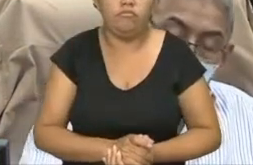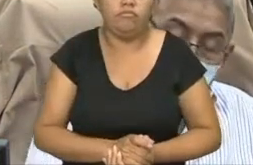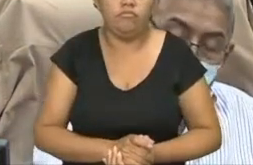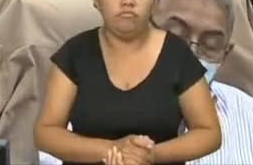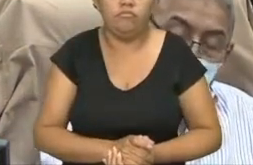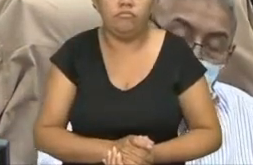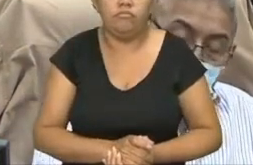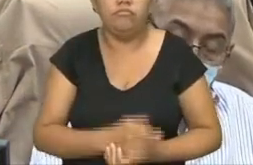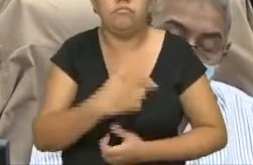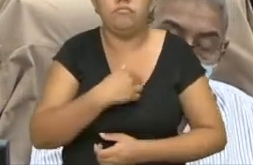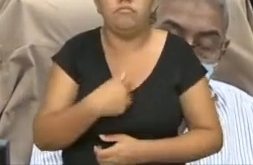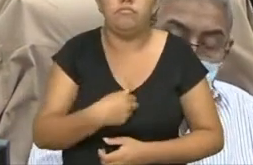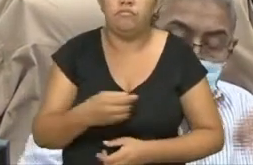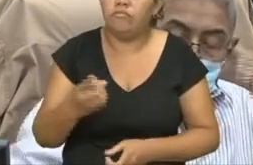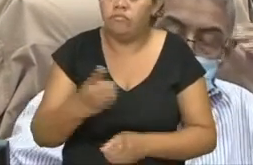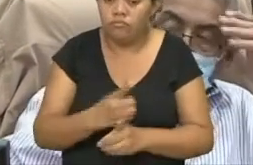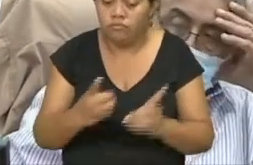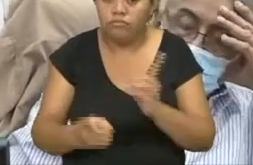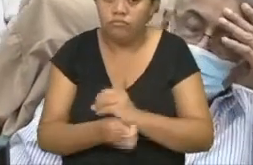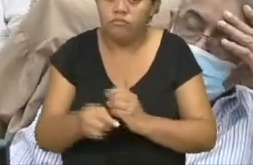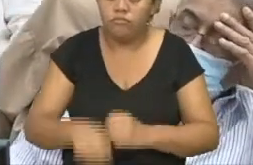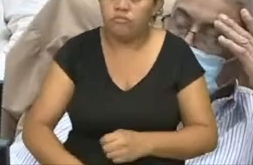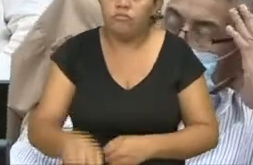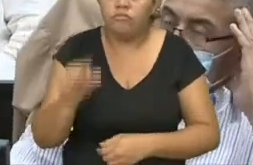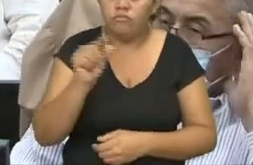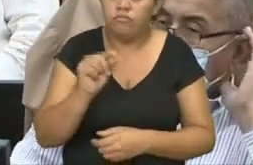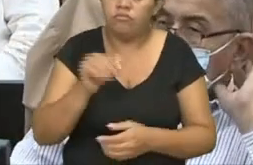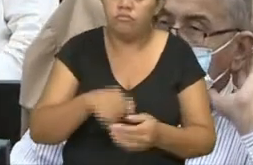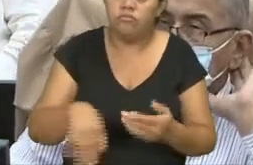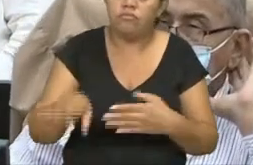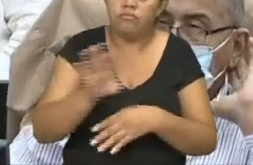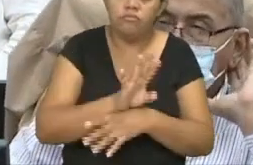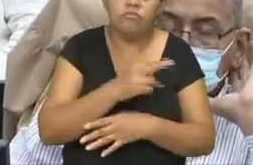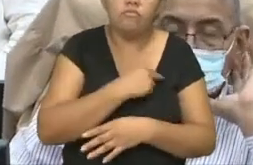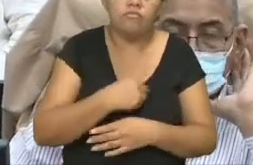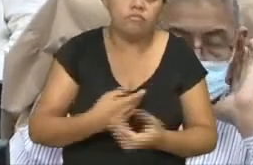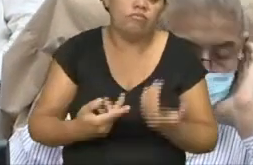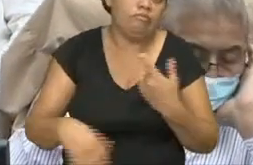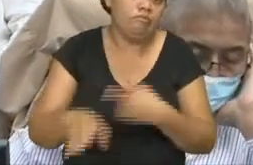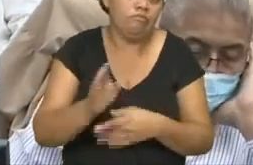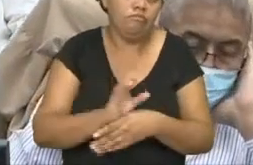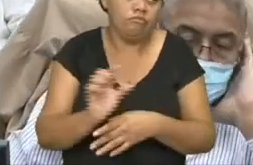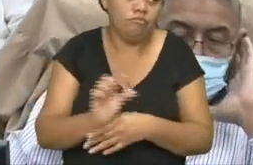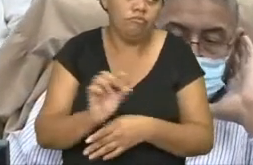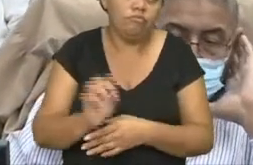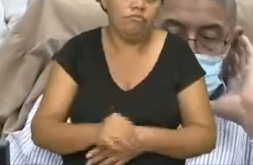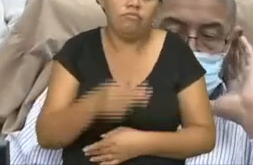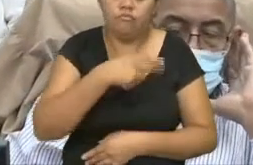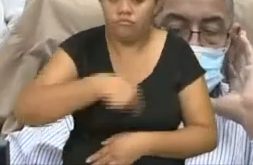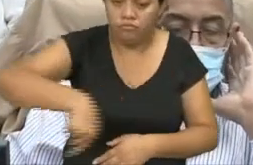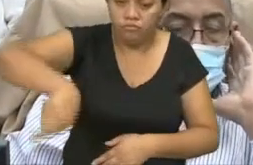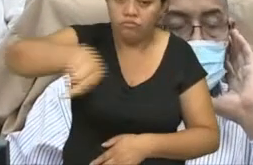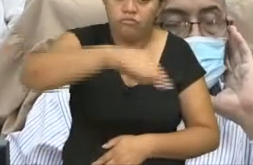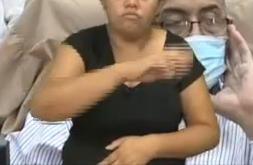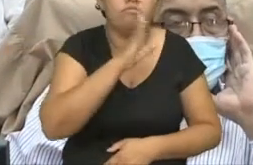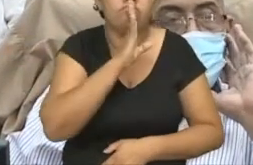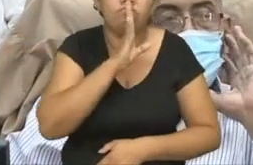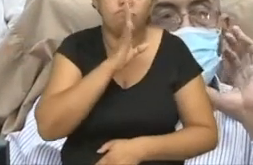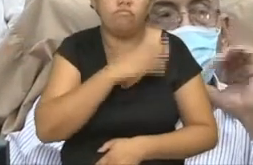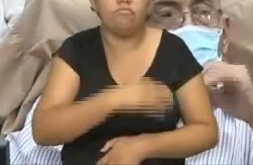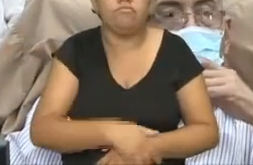aún con el endeudamiento del país, que una vez más lo voy a mencionar en este plenario,